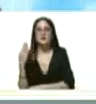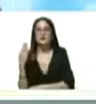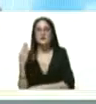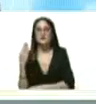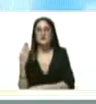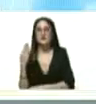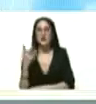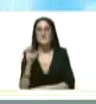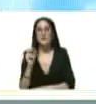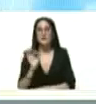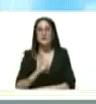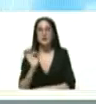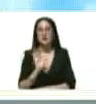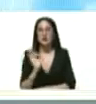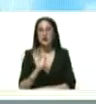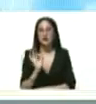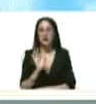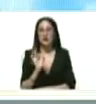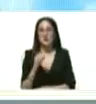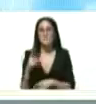el 20% de su producción,